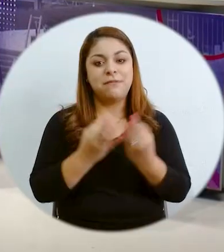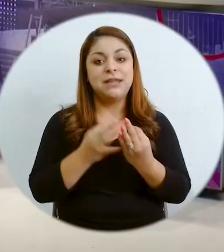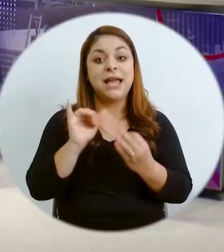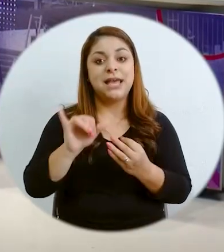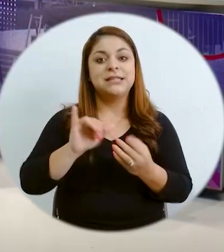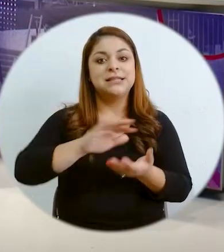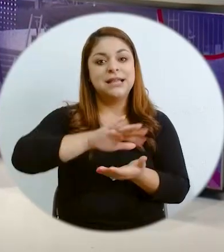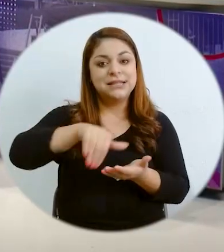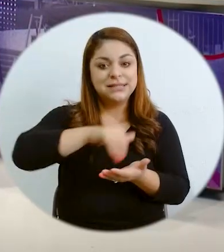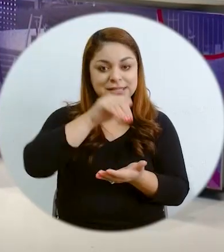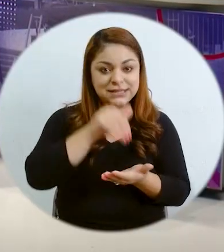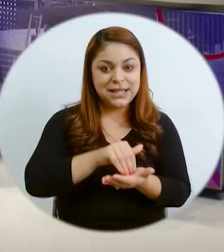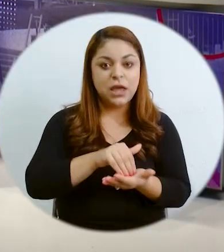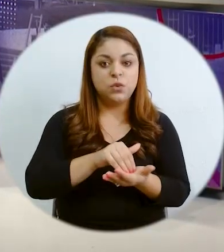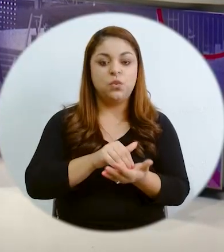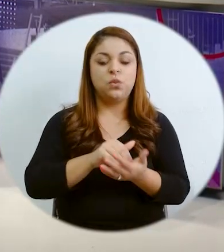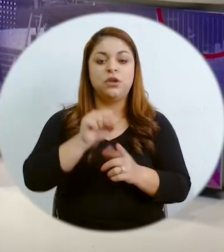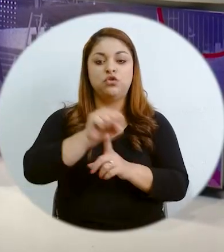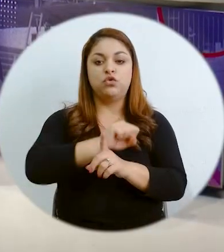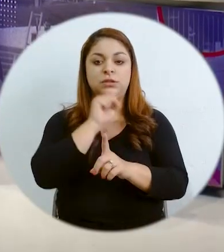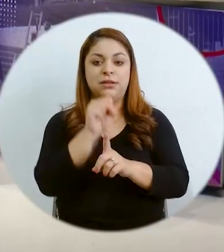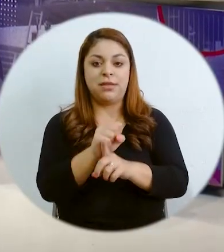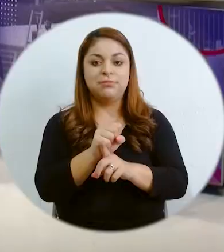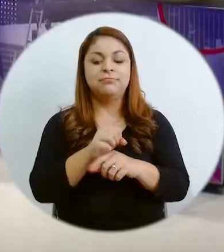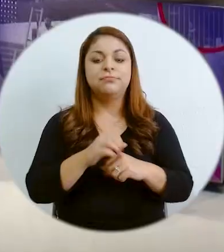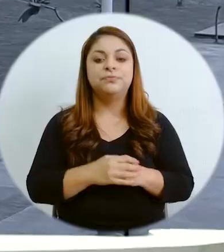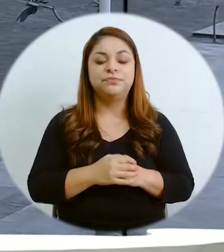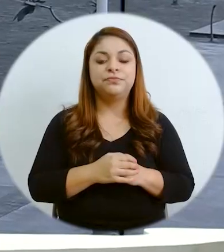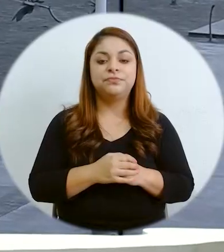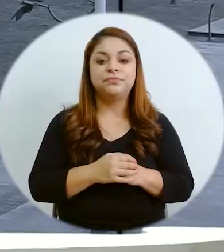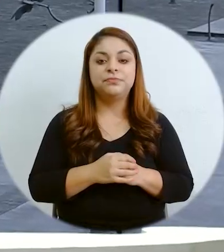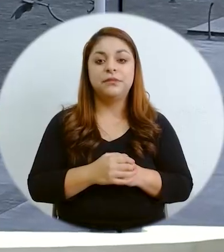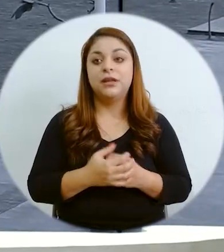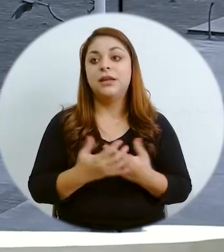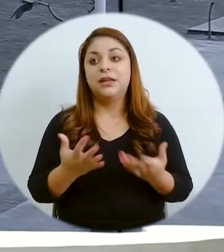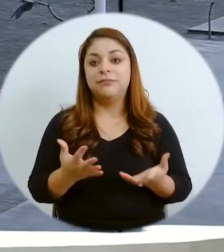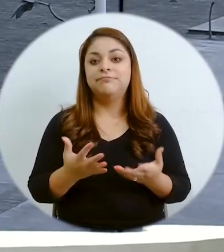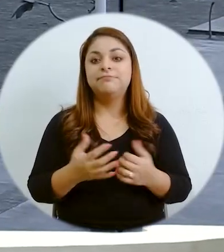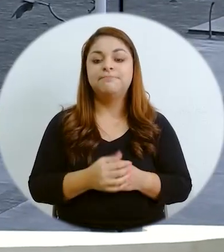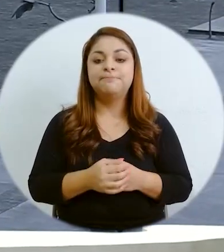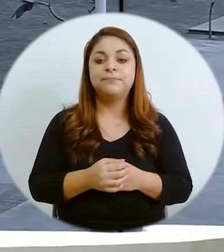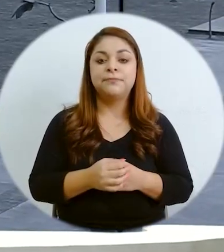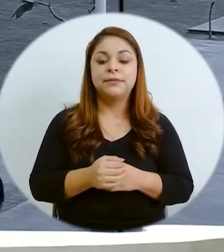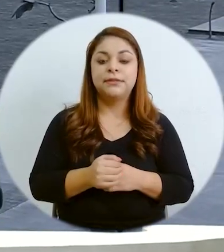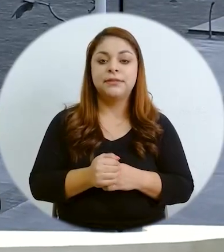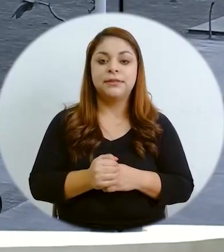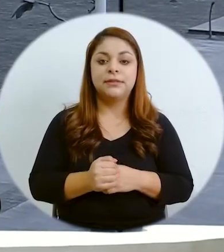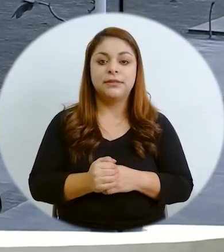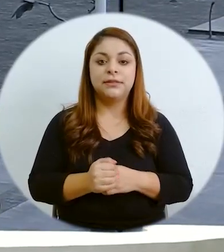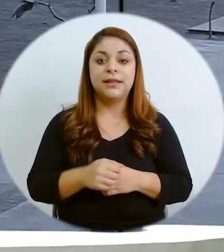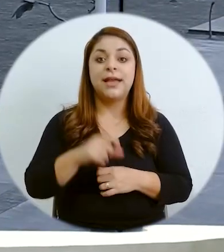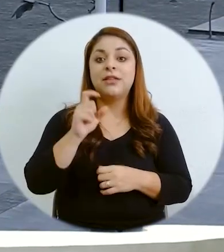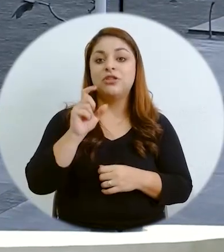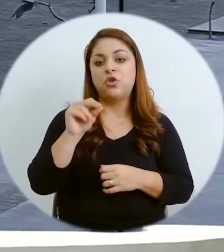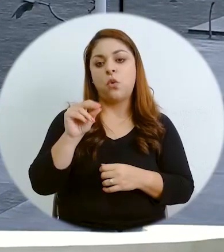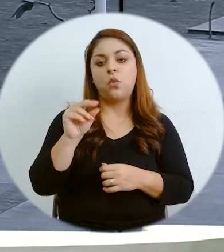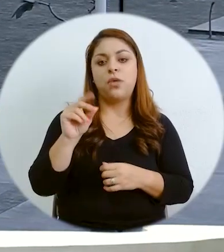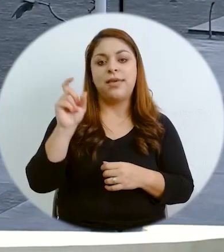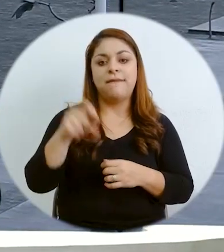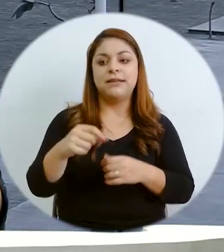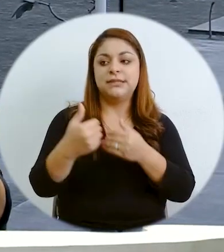es núcleo central de la sociedad. Y no deja de